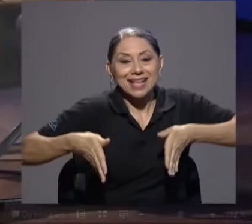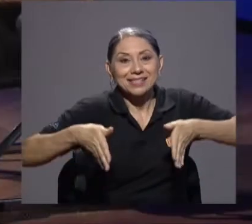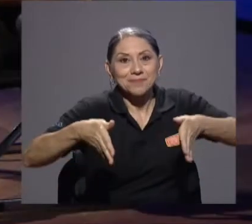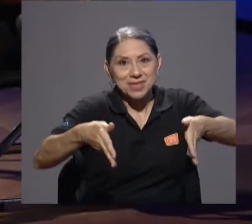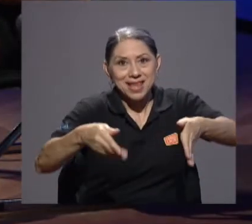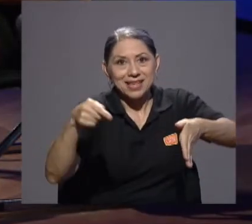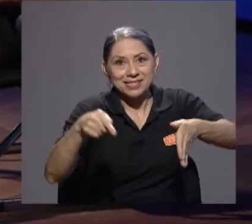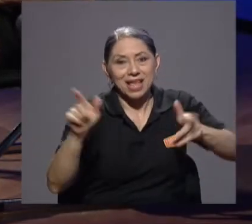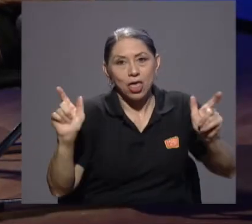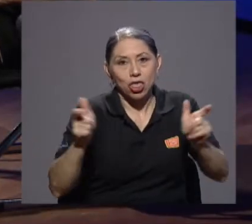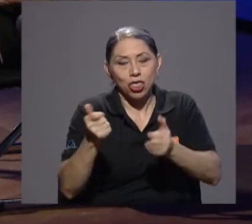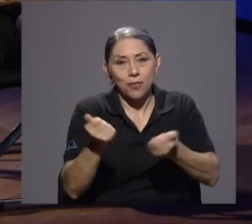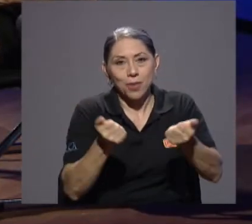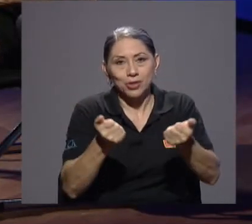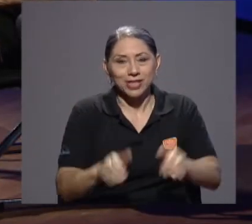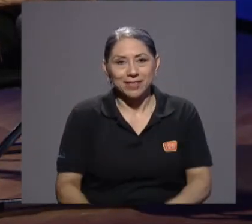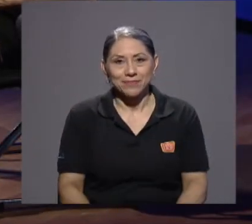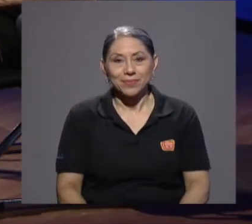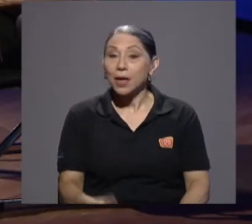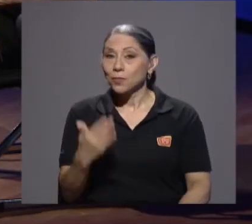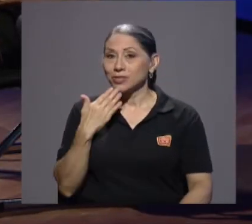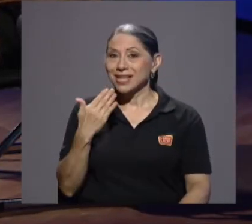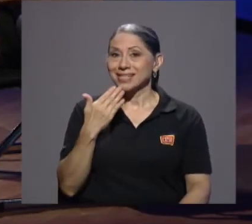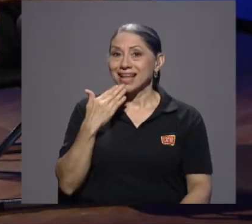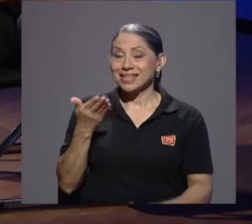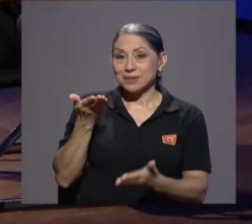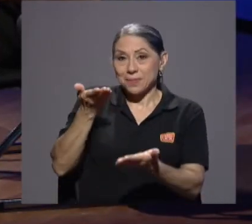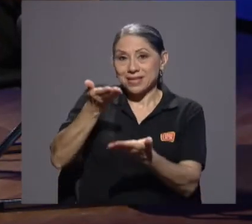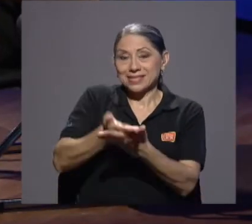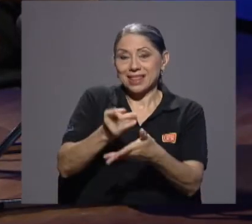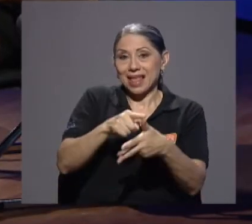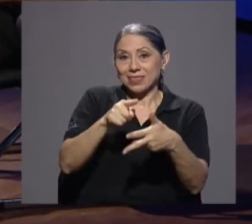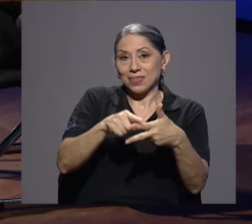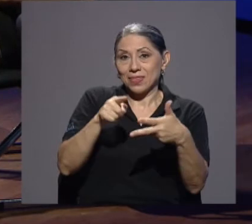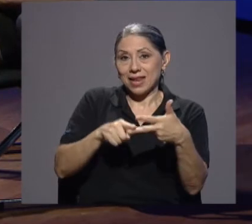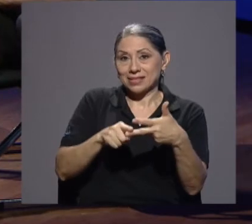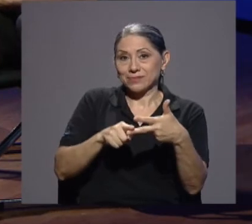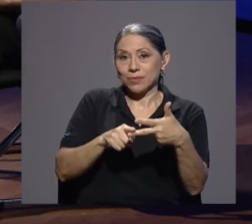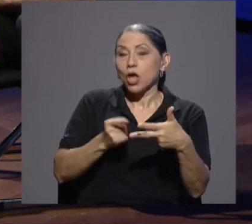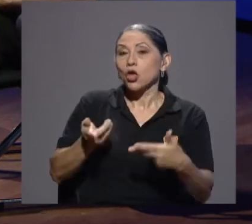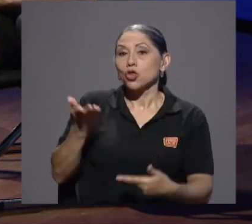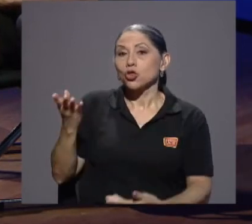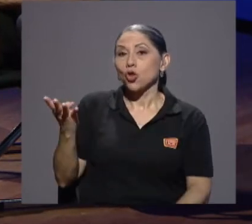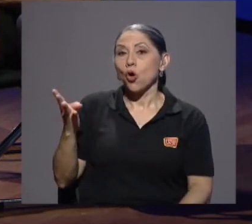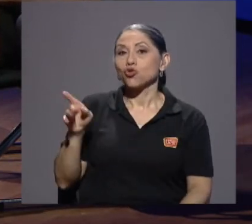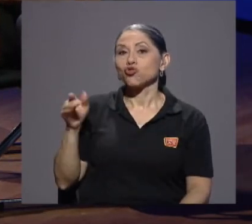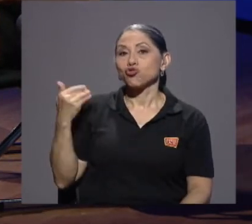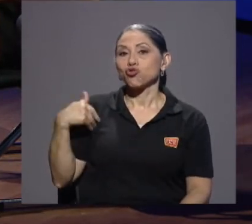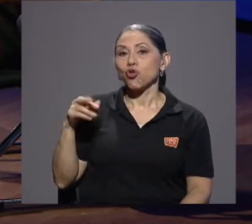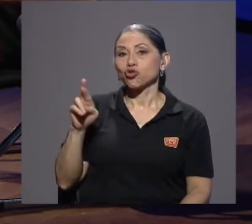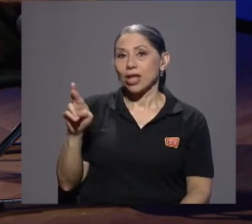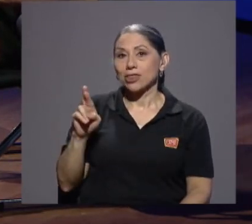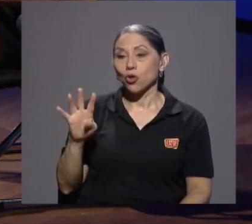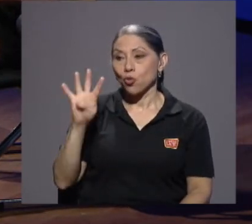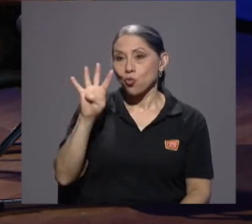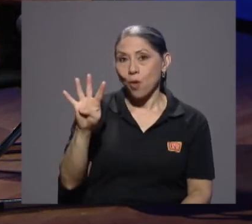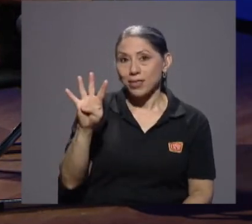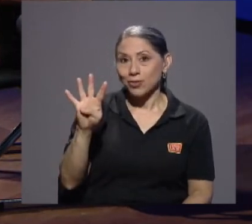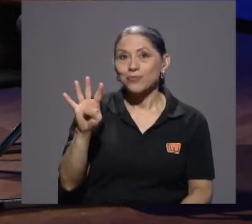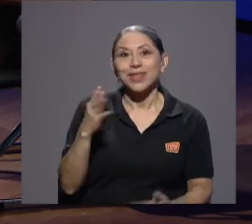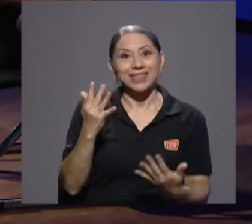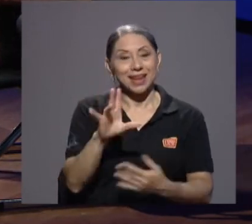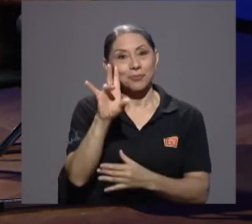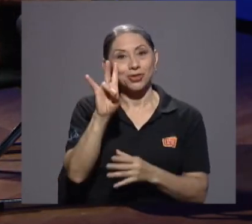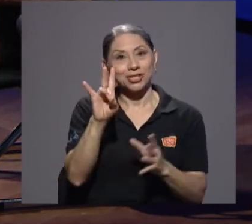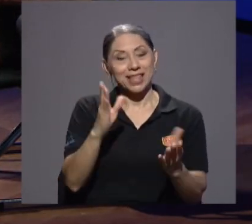gracias, don Germán. Nos presenta 3 propuestas concretas. Don Rosendo sumaba 4 propuestas más, así que tenemos 7 propuestas UCR en